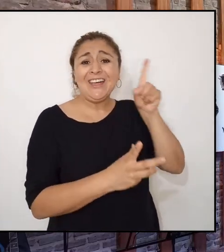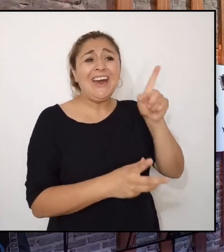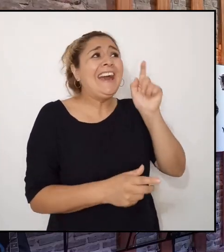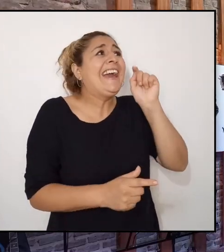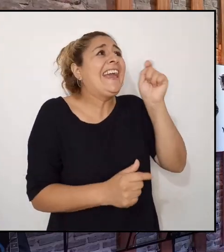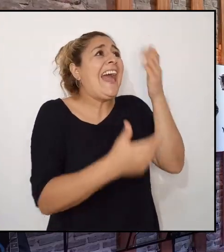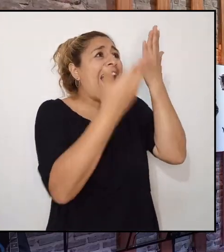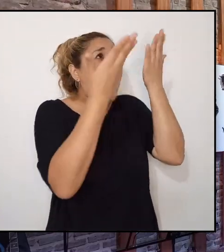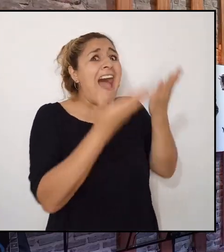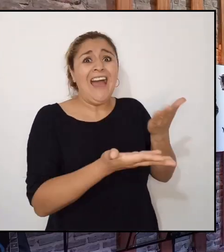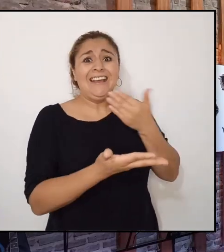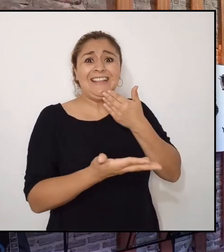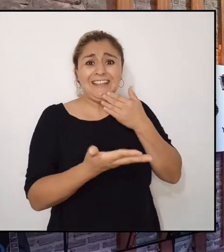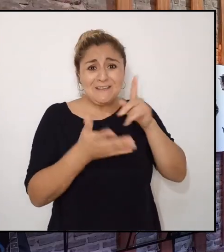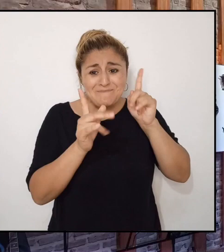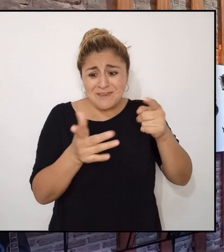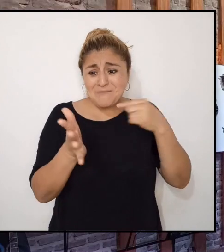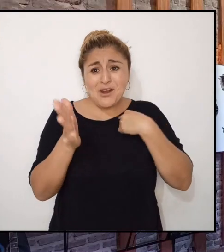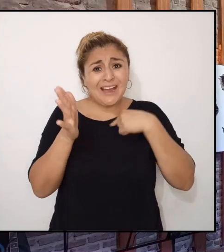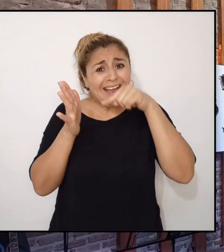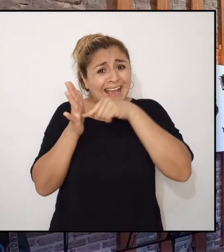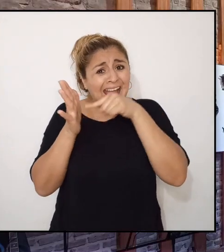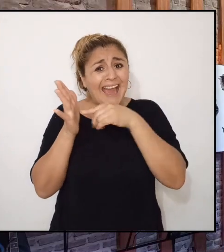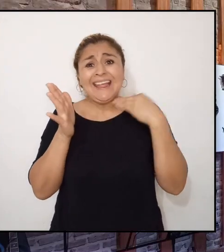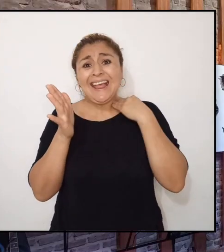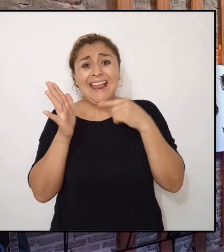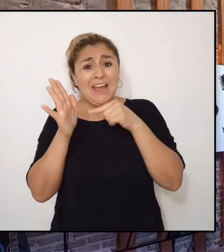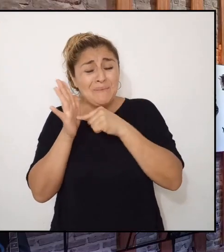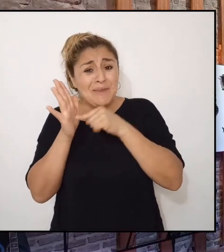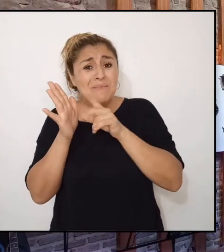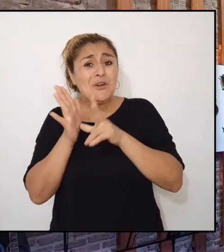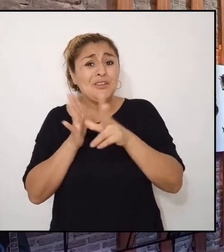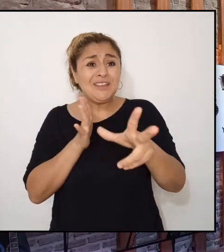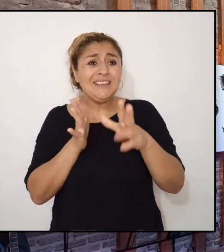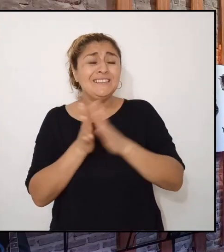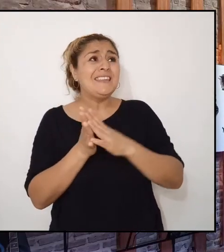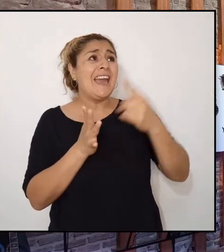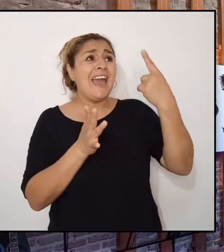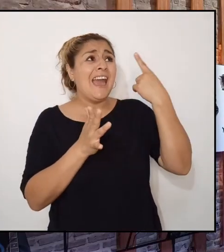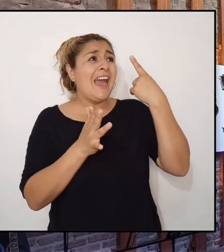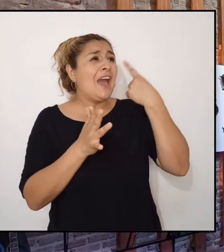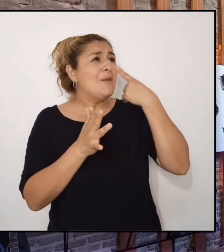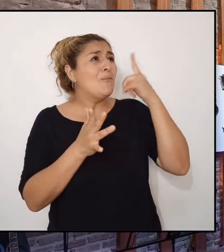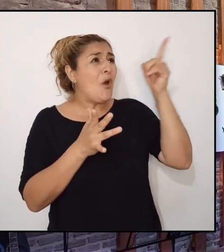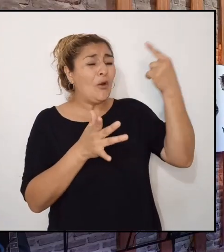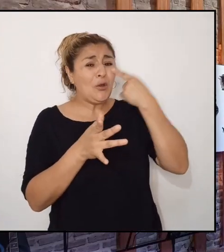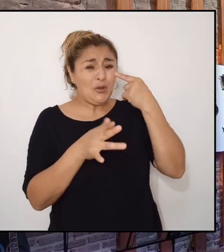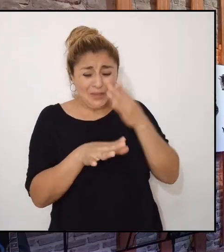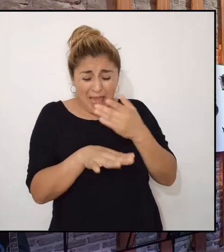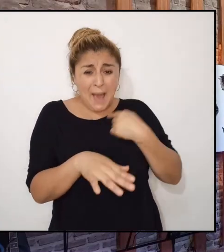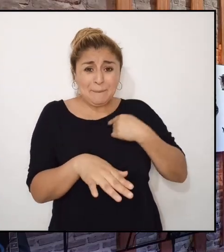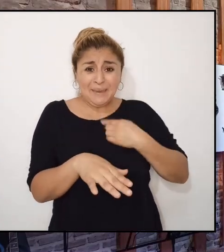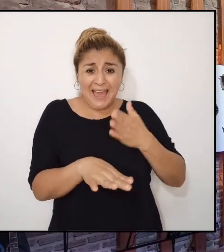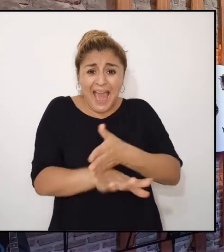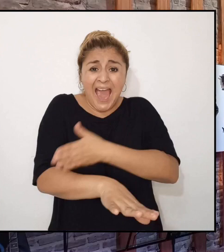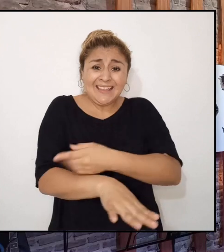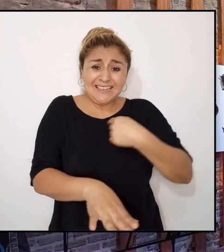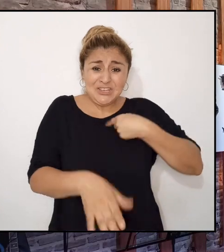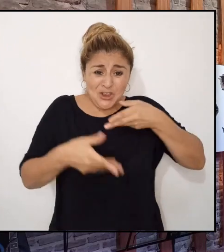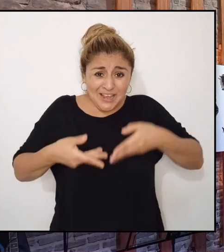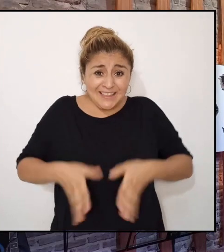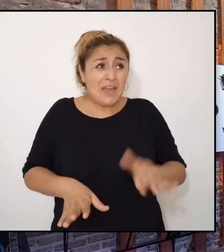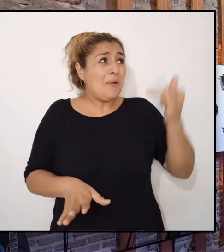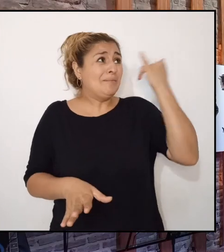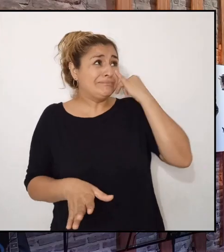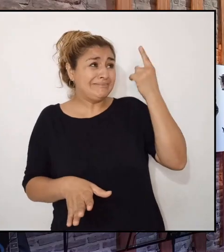embrión vieron tus ojos. Tú conoces cómo fui formado. En un momento el salmista habla y dice, Señor, yo tengo un pensamiento